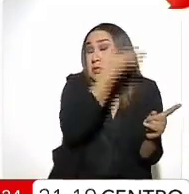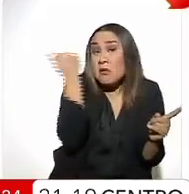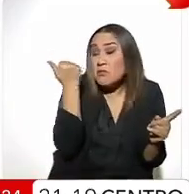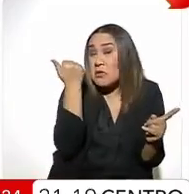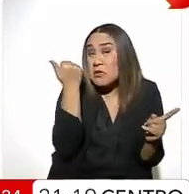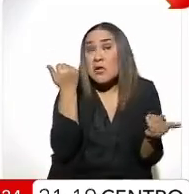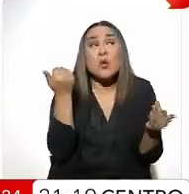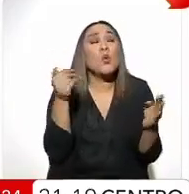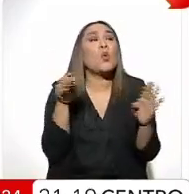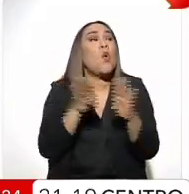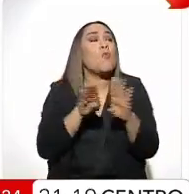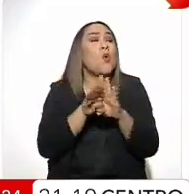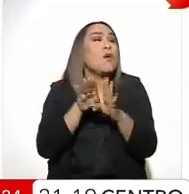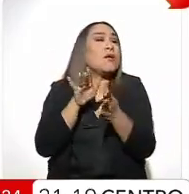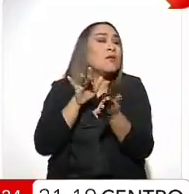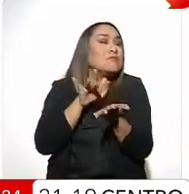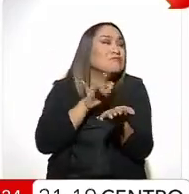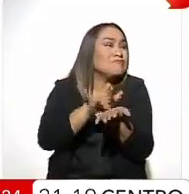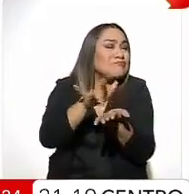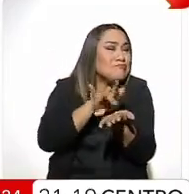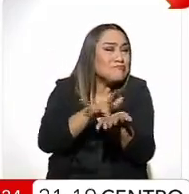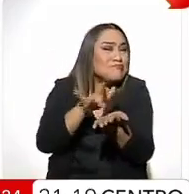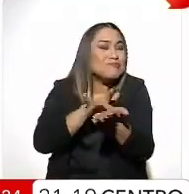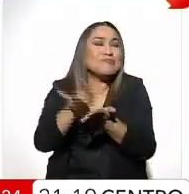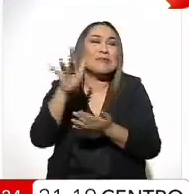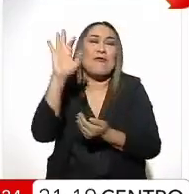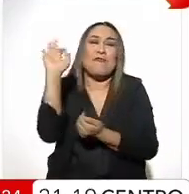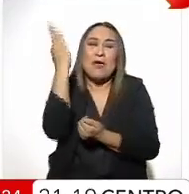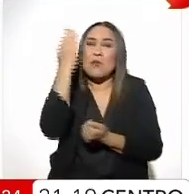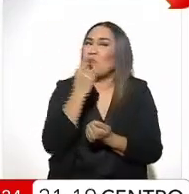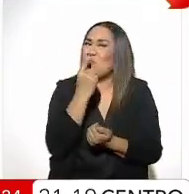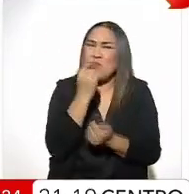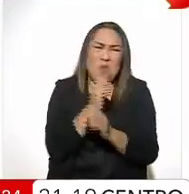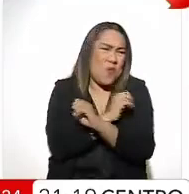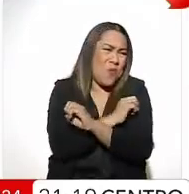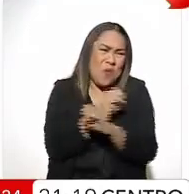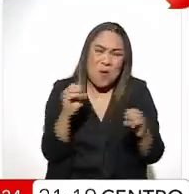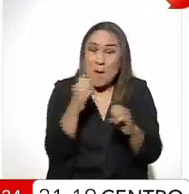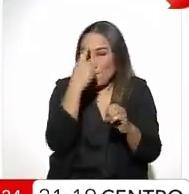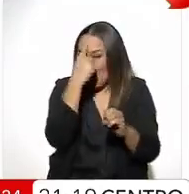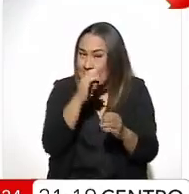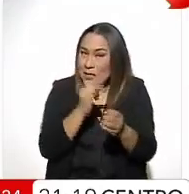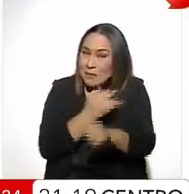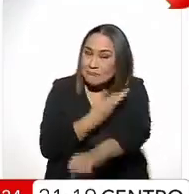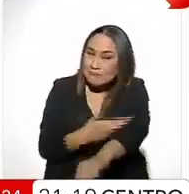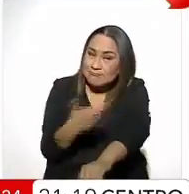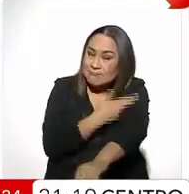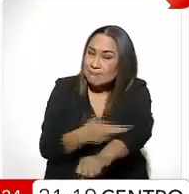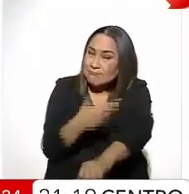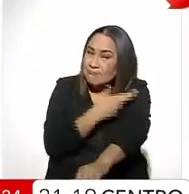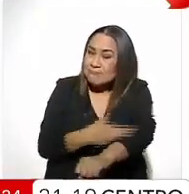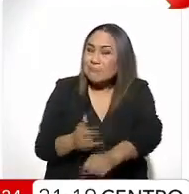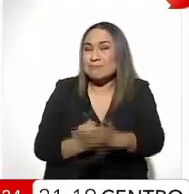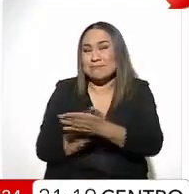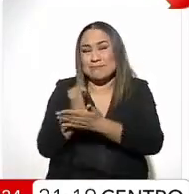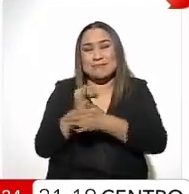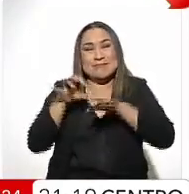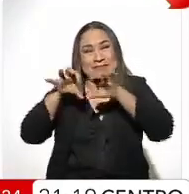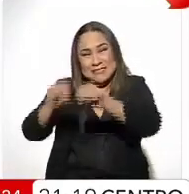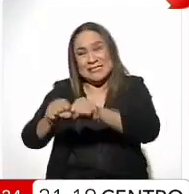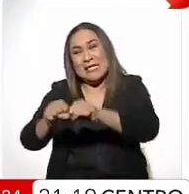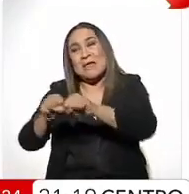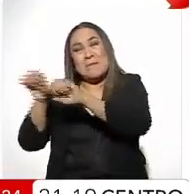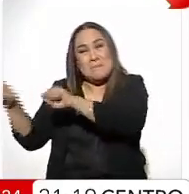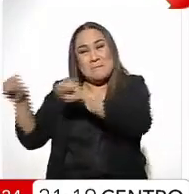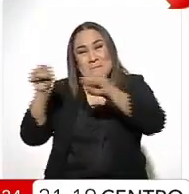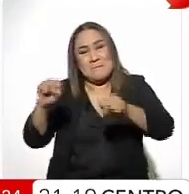ningún recurso de las agencias federales que participaron en este